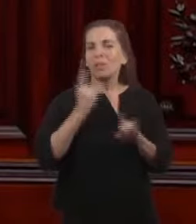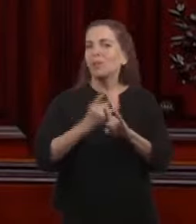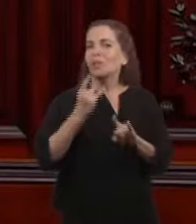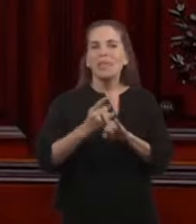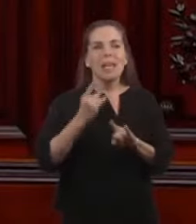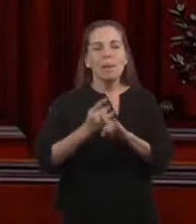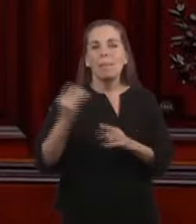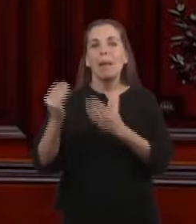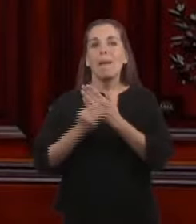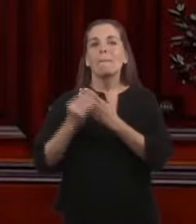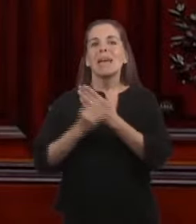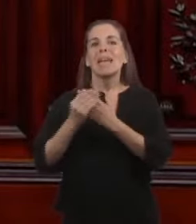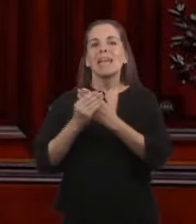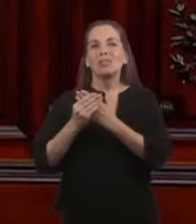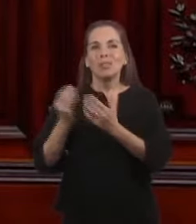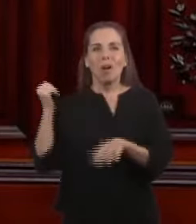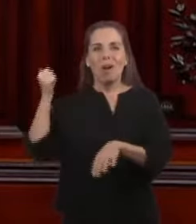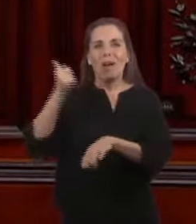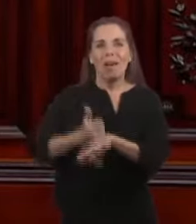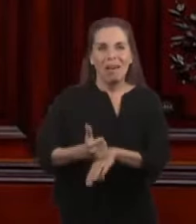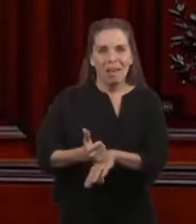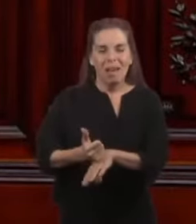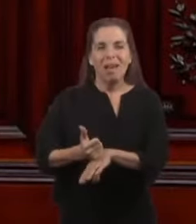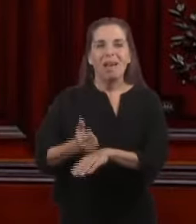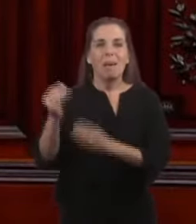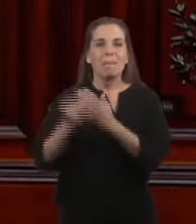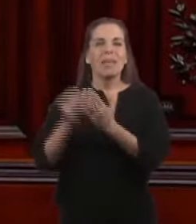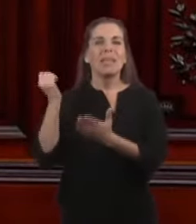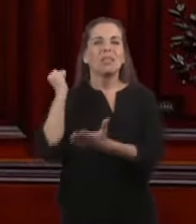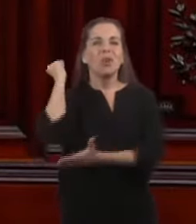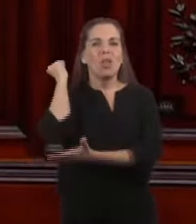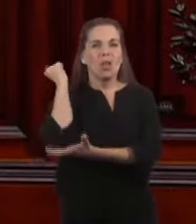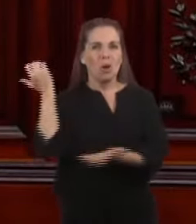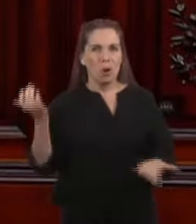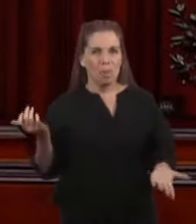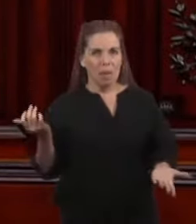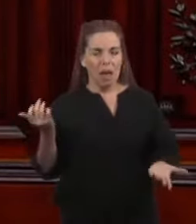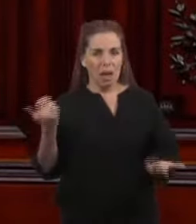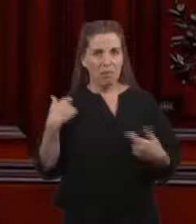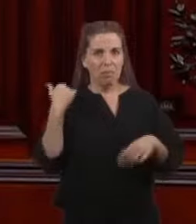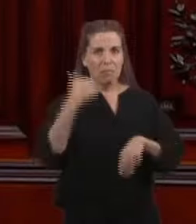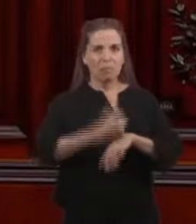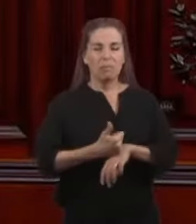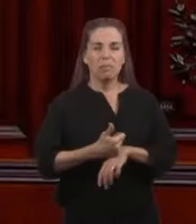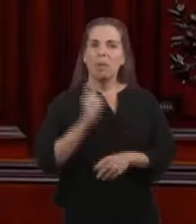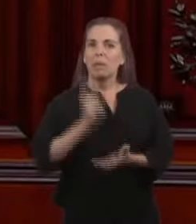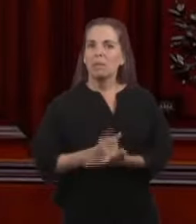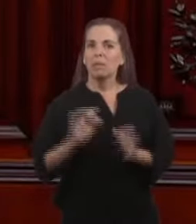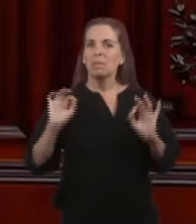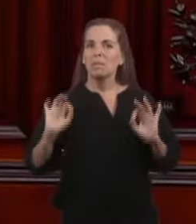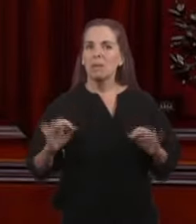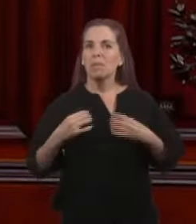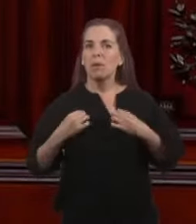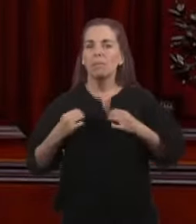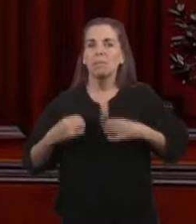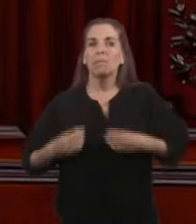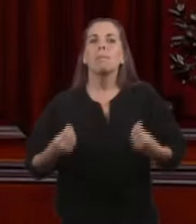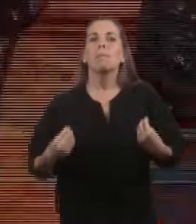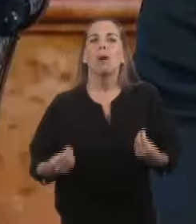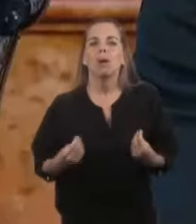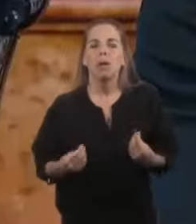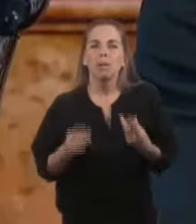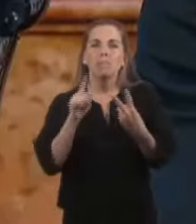ejecutivo le propone el congreso es el ministro de economía decidí hacerlo personalmente por dos